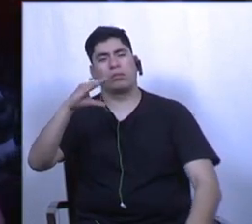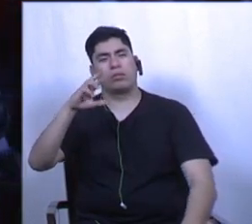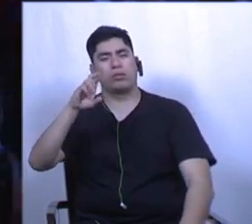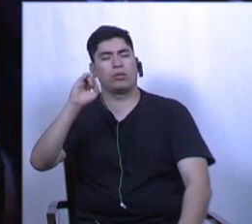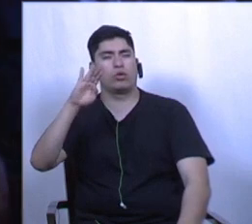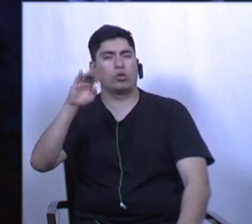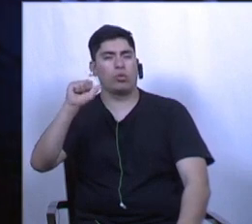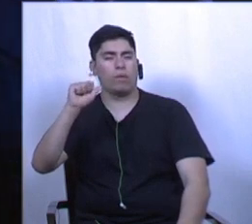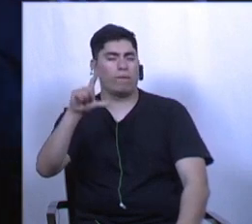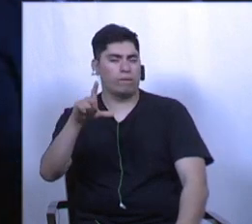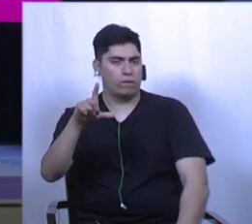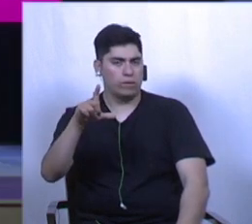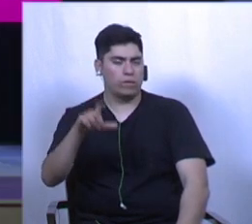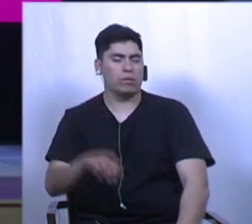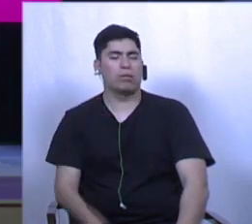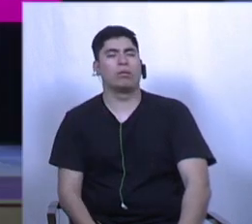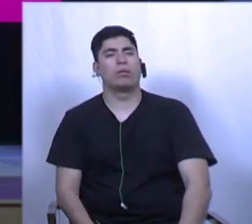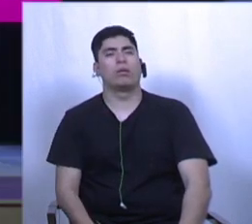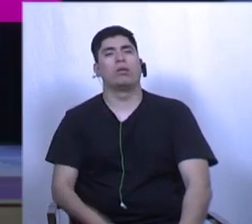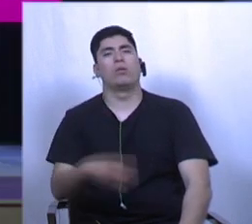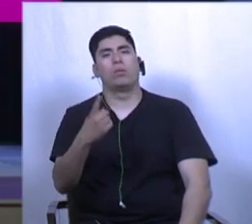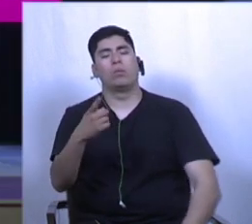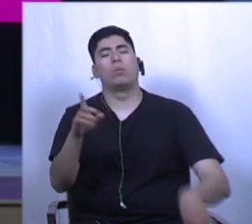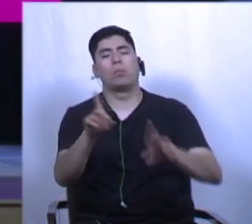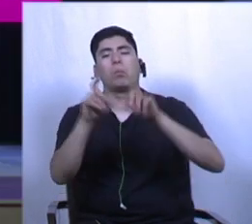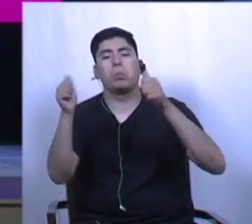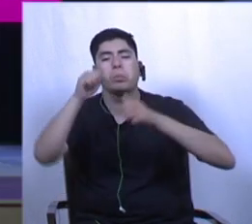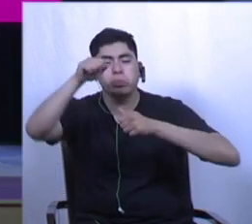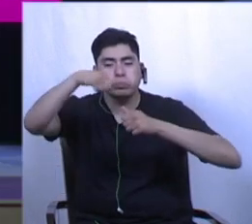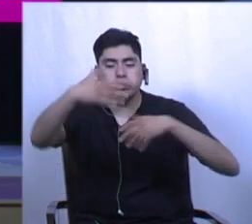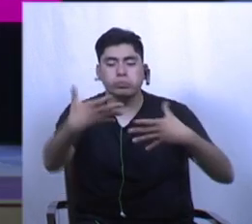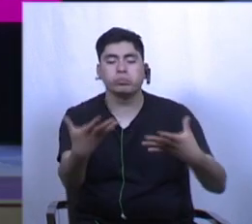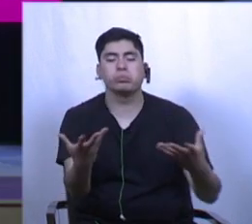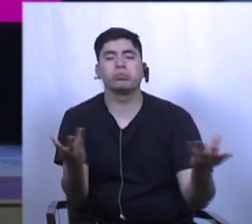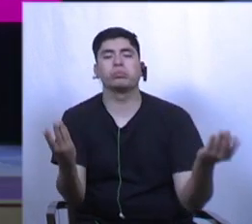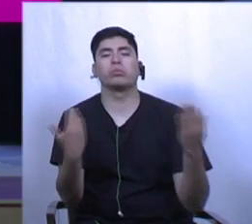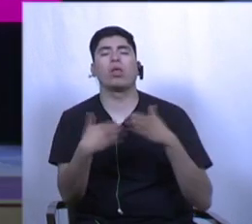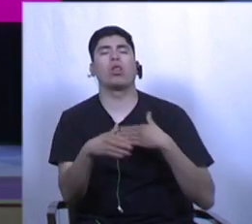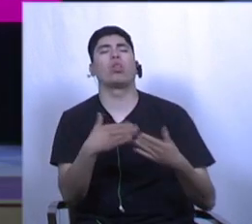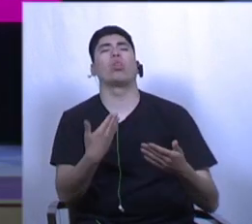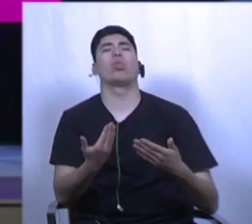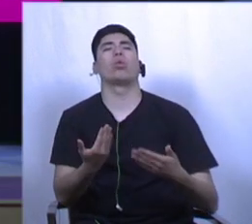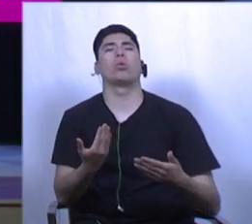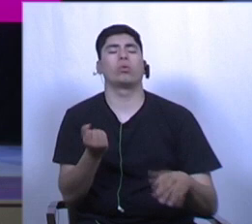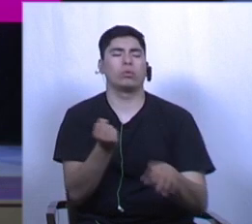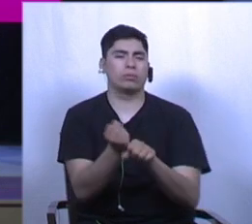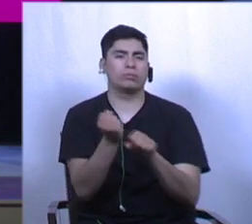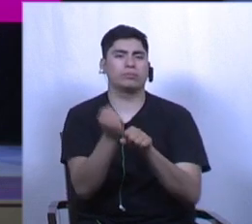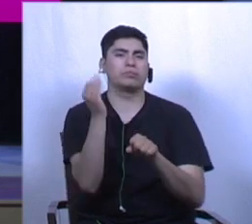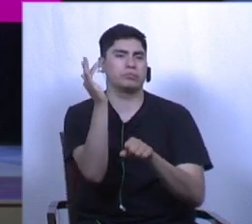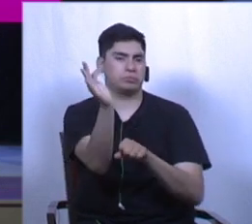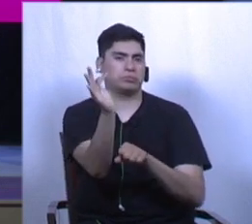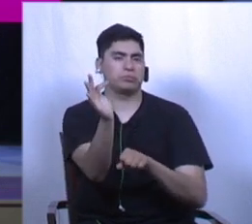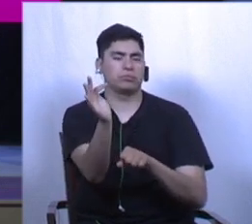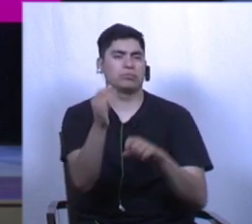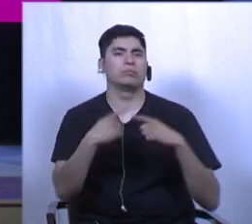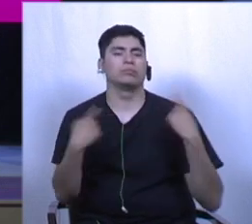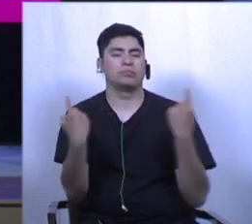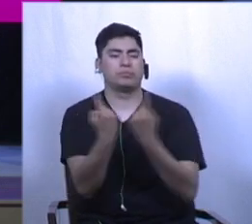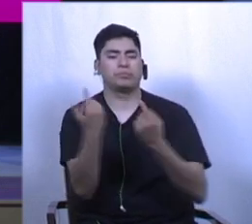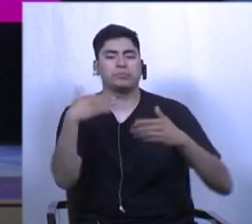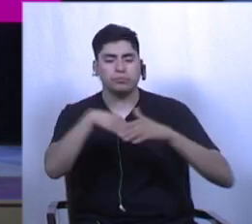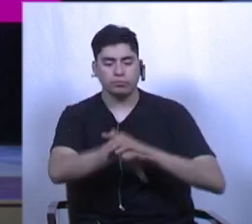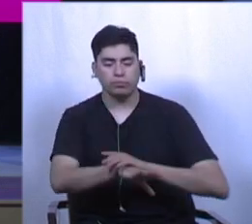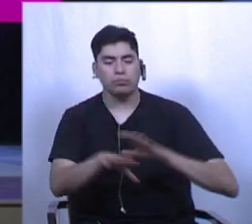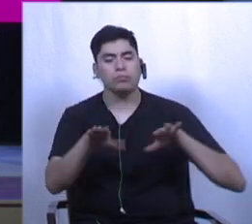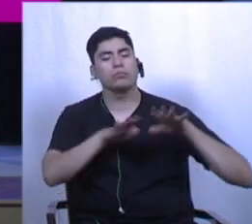estamos hablando de una bóveda microbial en donde trataremos de trabajar con una bóveda sumergida en el